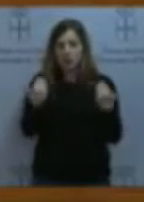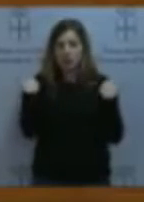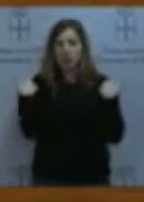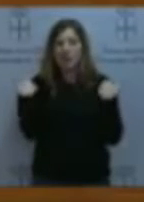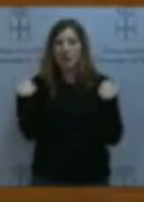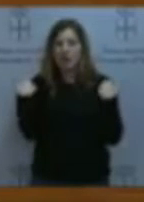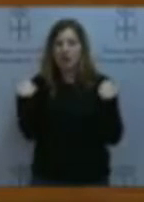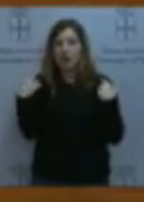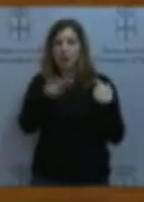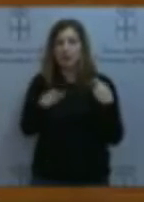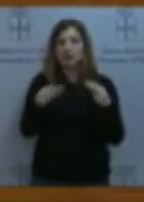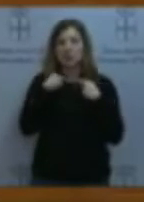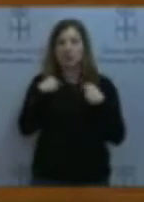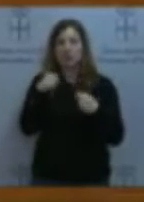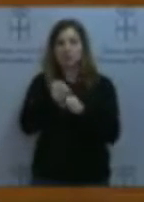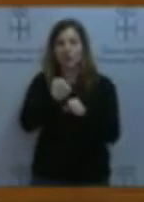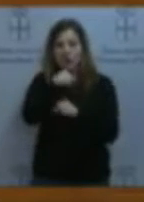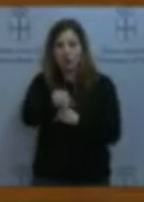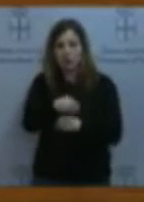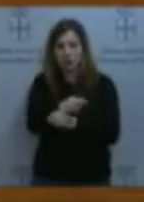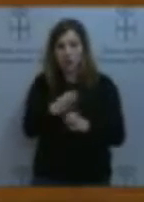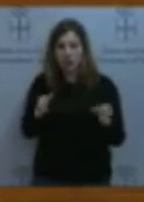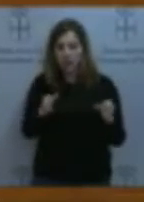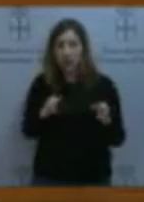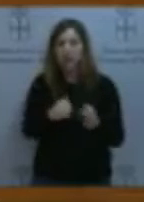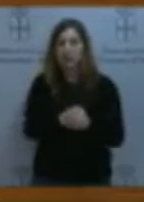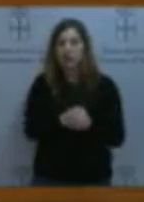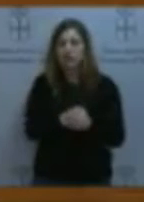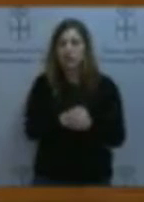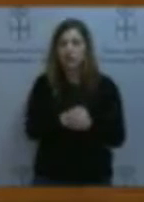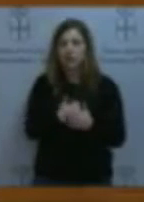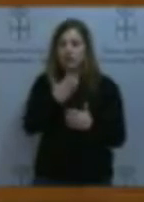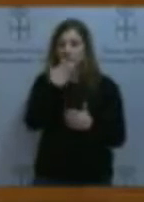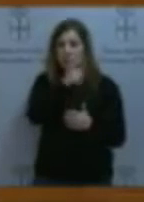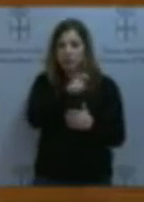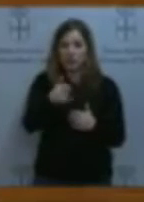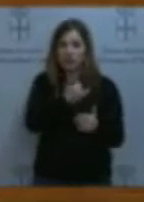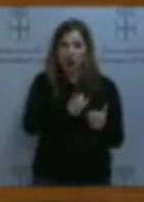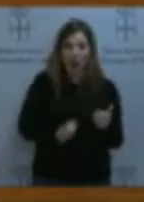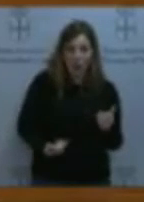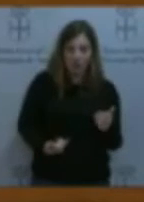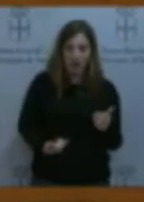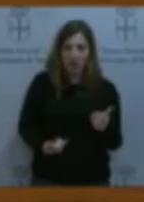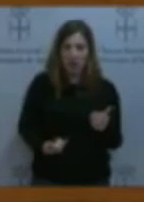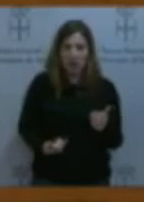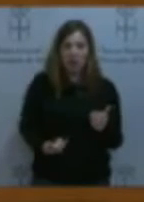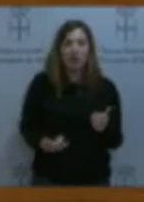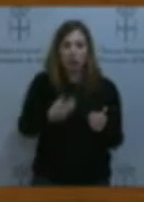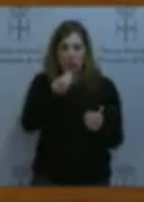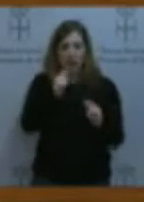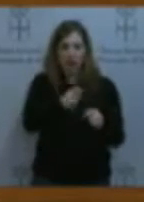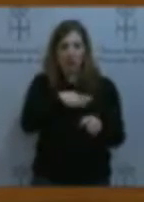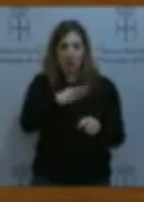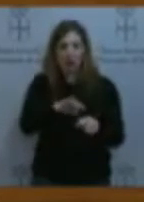Por un lado, el que mientras haya gente que pase hambre no se derrochen alimentos y, por otro, separar la fracción orgánica de la gestión de